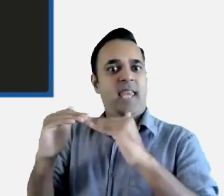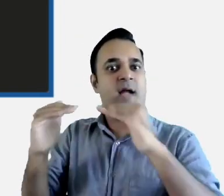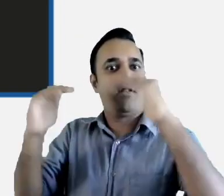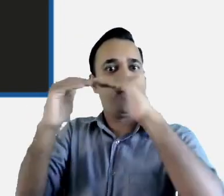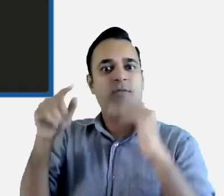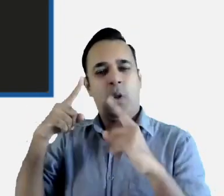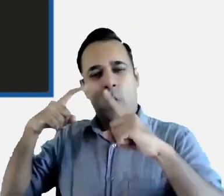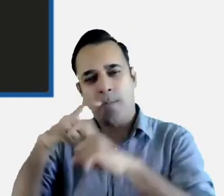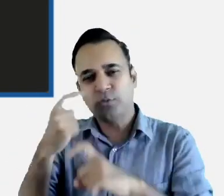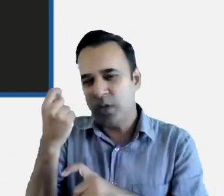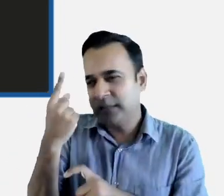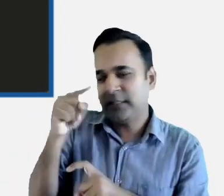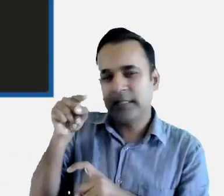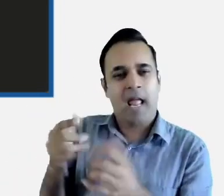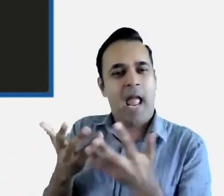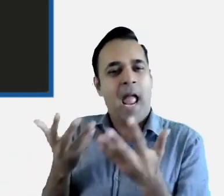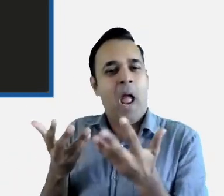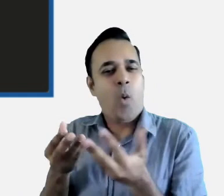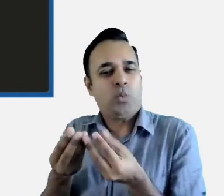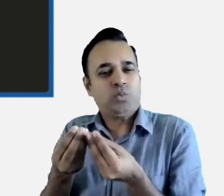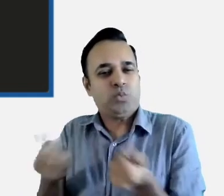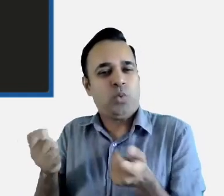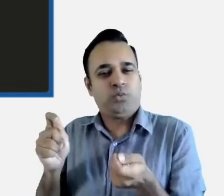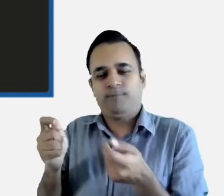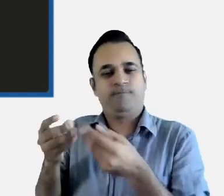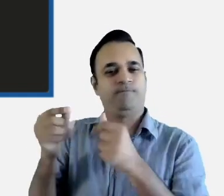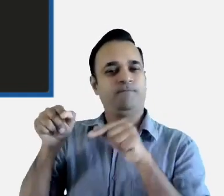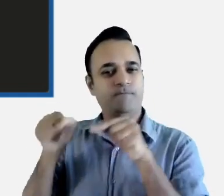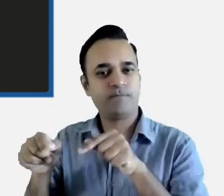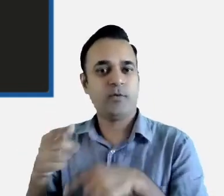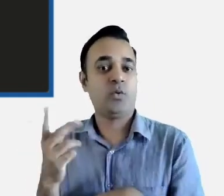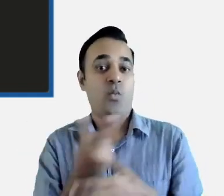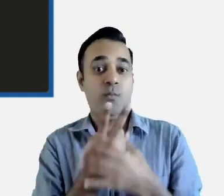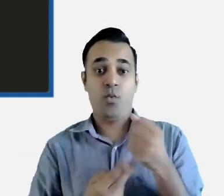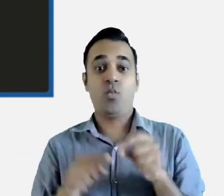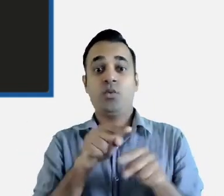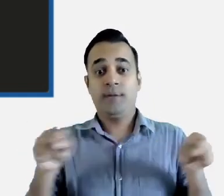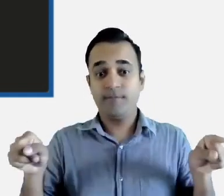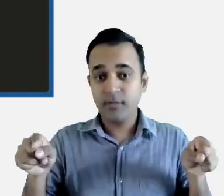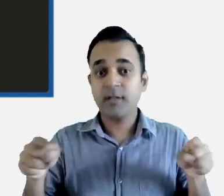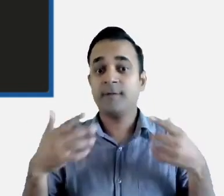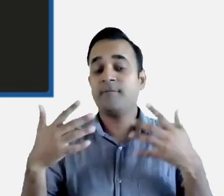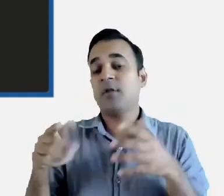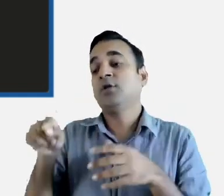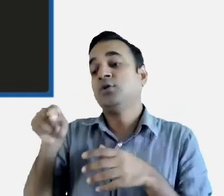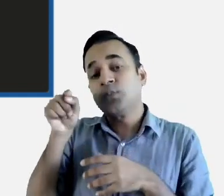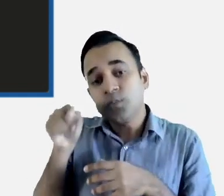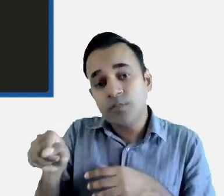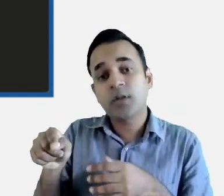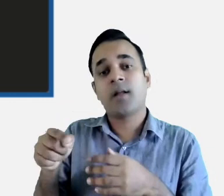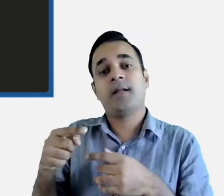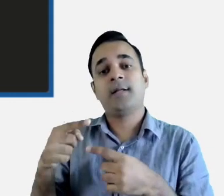una auténtica apropiación y un apoyo por parte de las personas más vulnerables. De